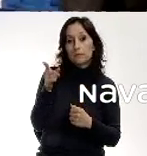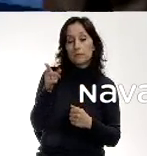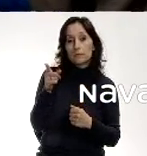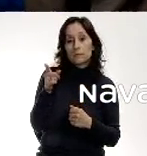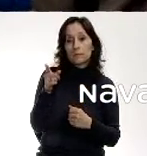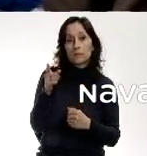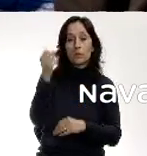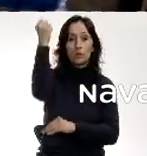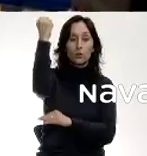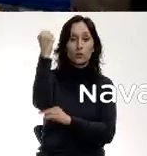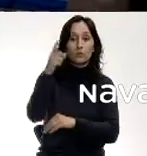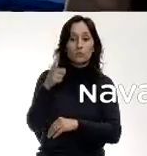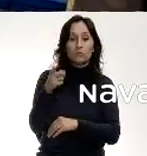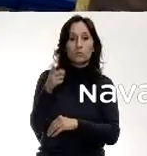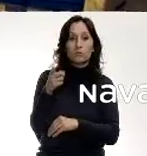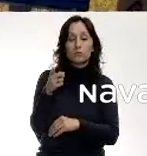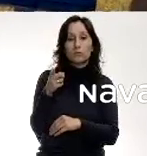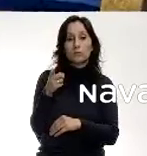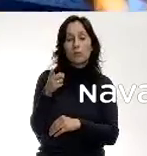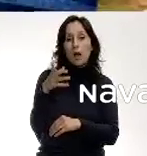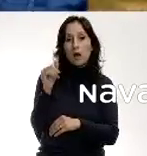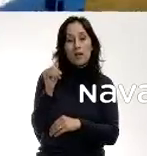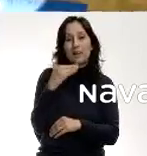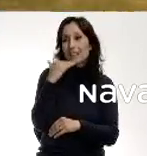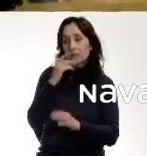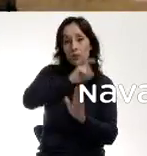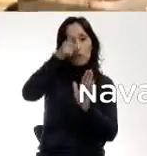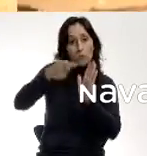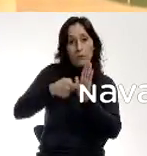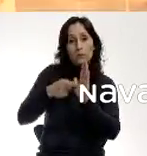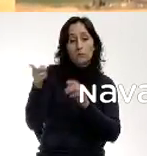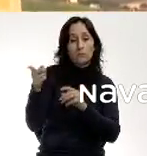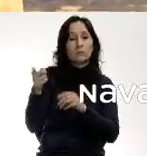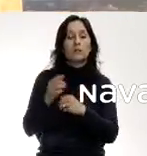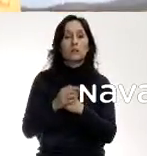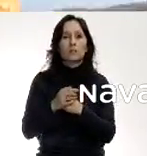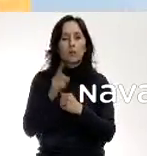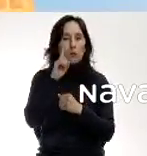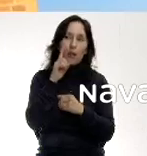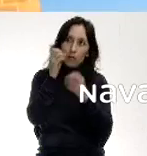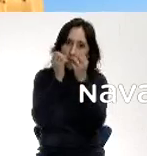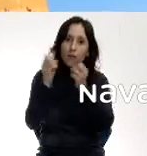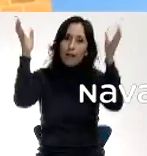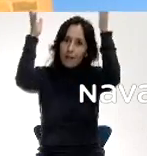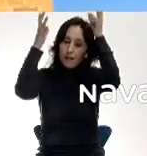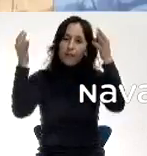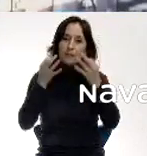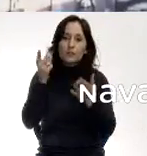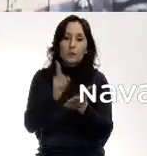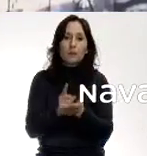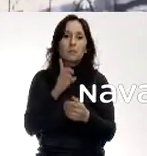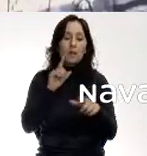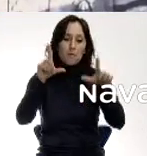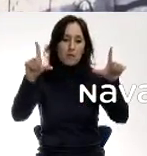una de las muchas o de las que quedan prácticamente enteras, y aquí tendríamos que echarle mucha imaginación. Aquí tenemos este panel que también